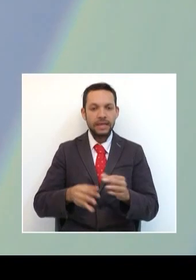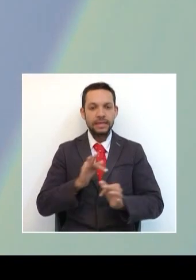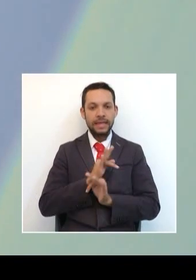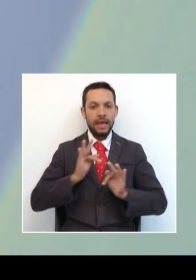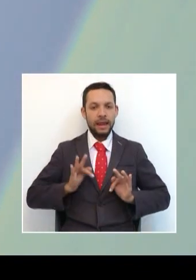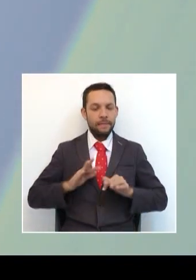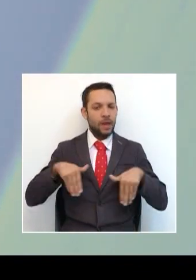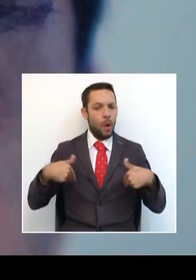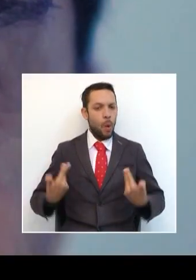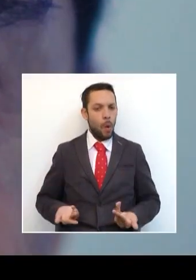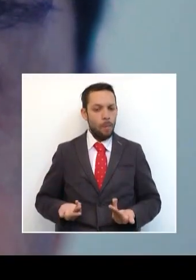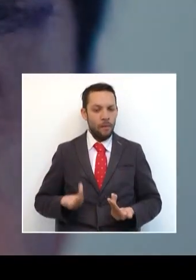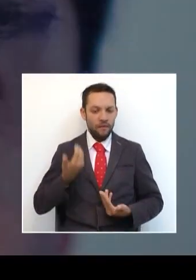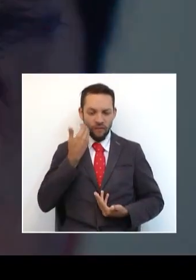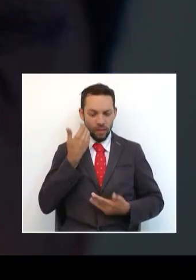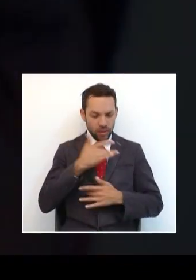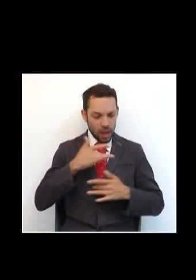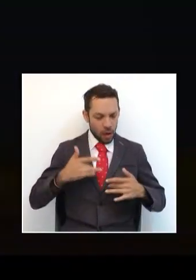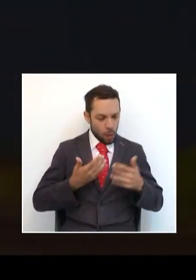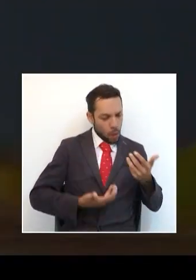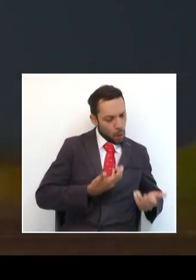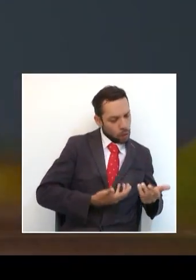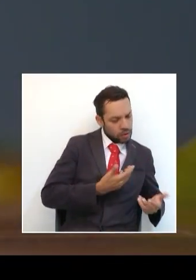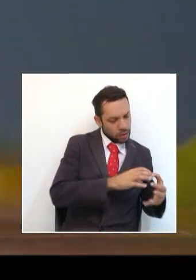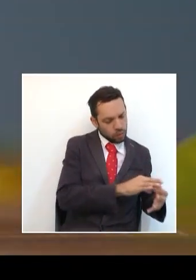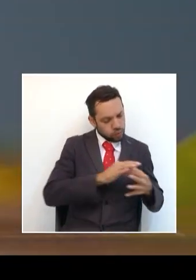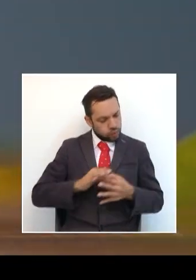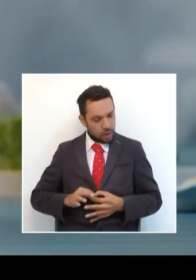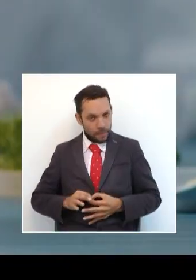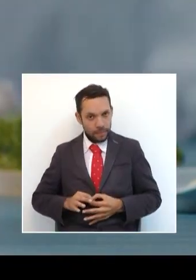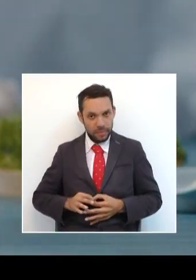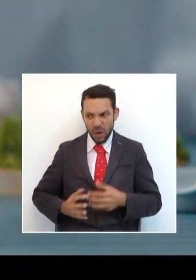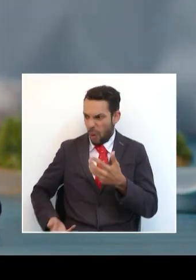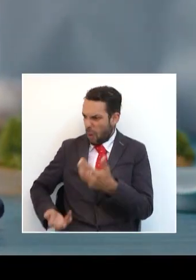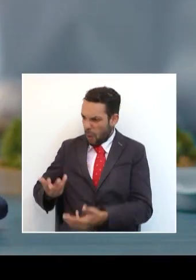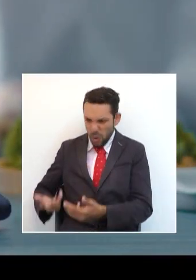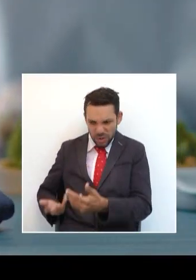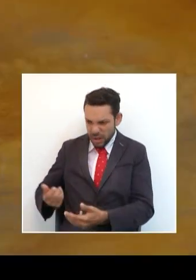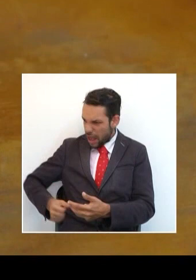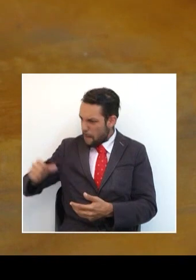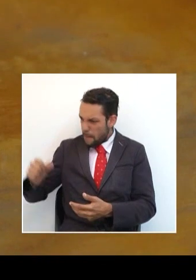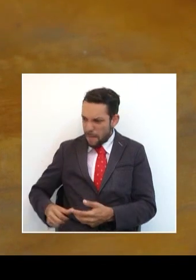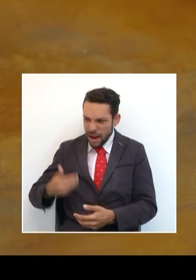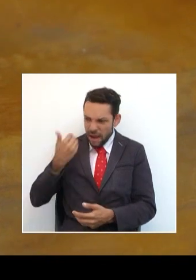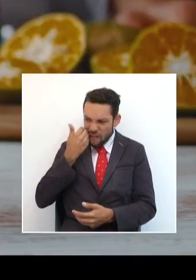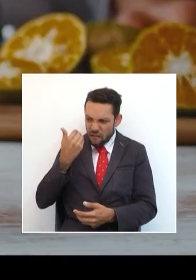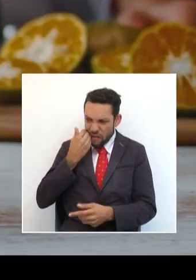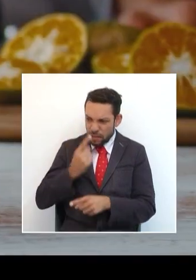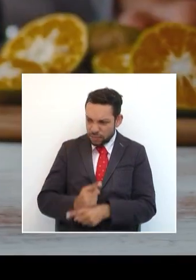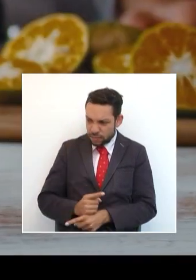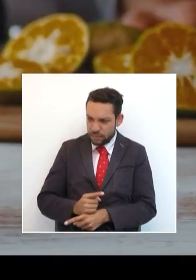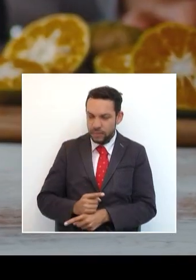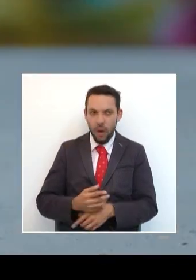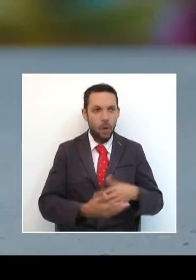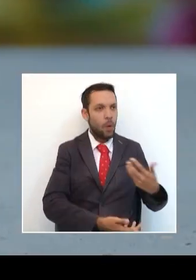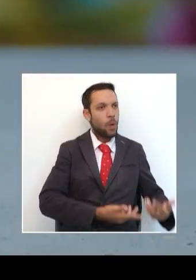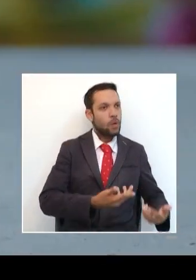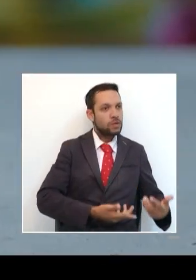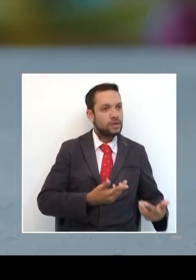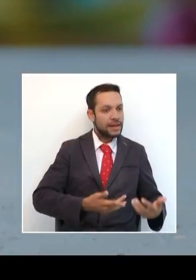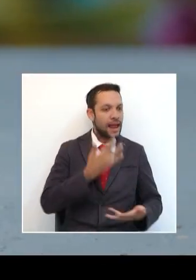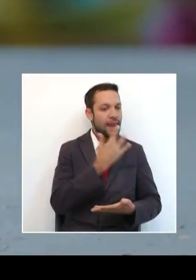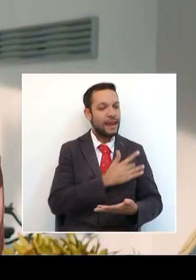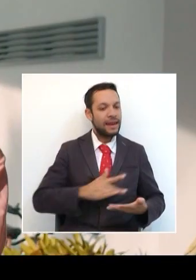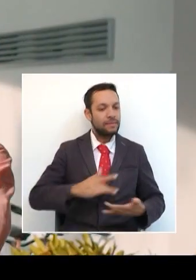cómo hacer de la cocina una farmacia. Si la comida mala nos enferma, la comida buena nos alivia. Uno